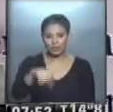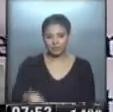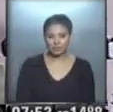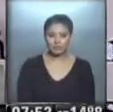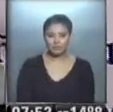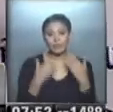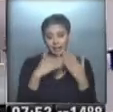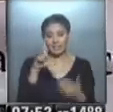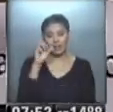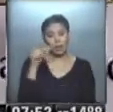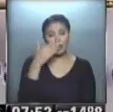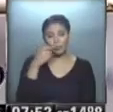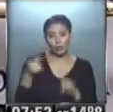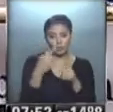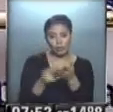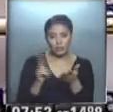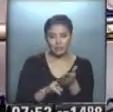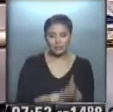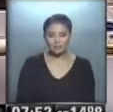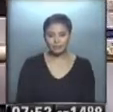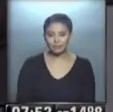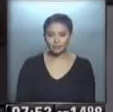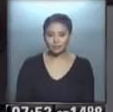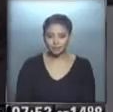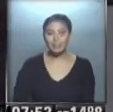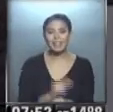Ustedes. Gracias, Laura. Volvemos en cualquier momento. Hasta luego. Hasta luego.